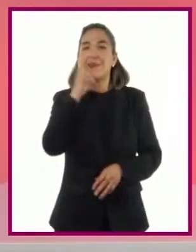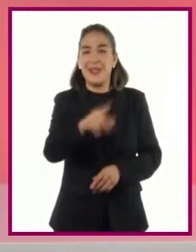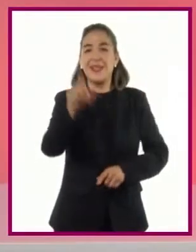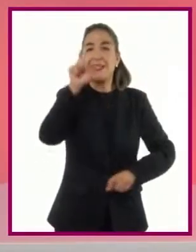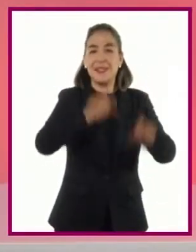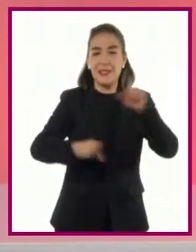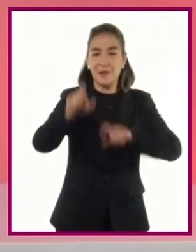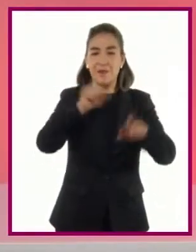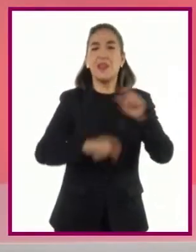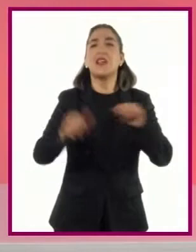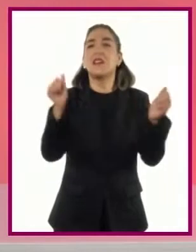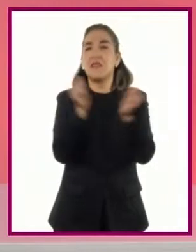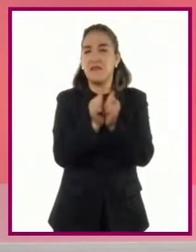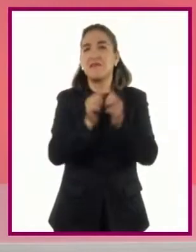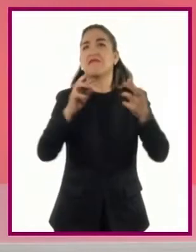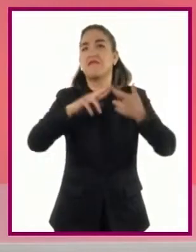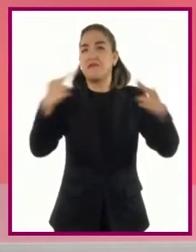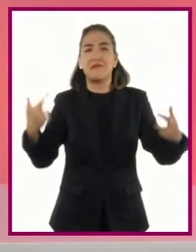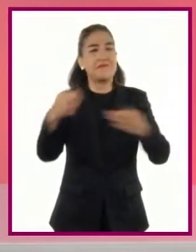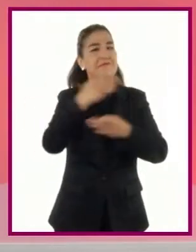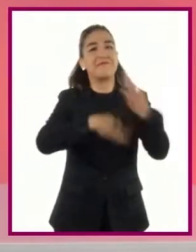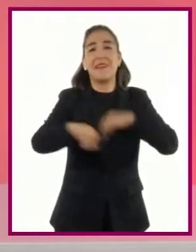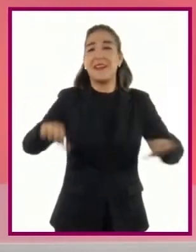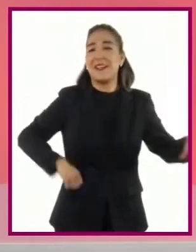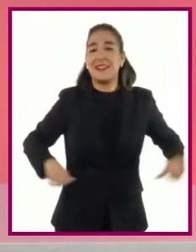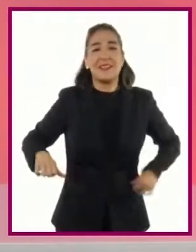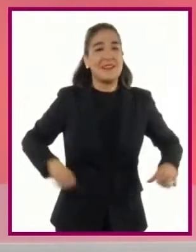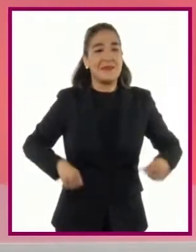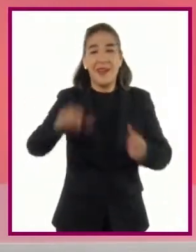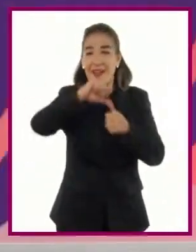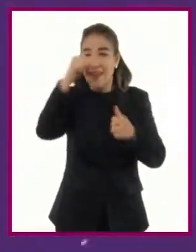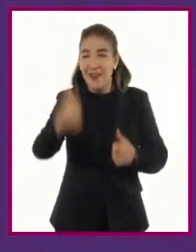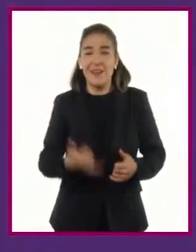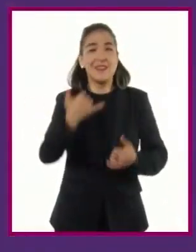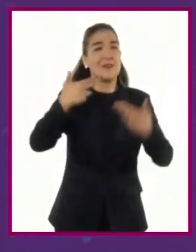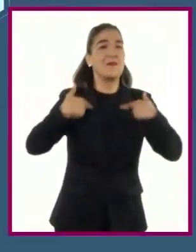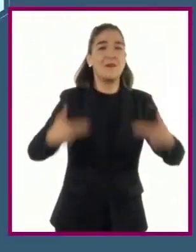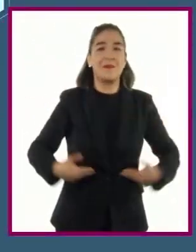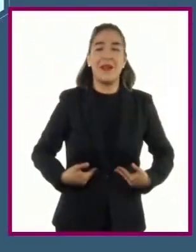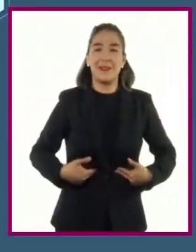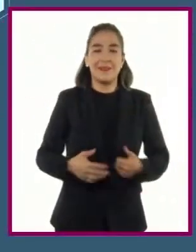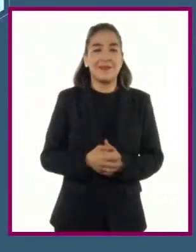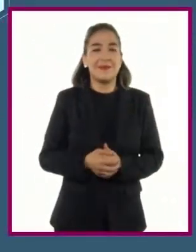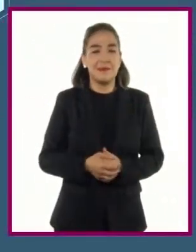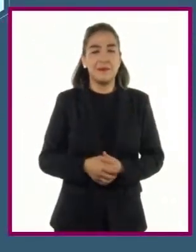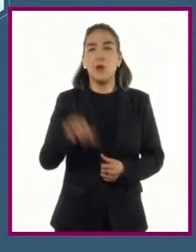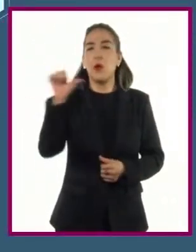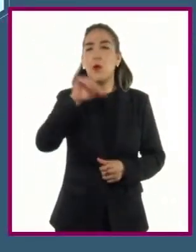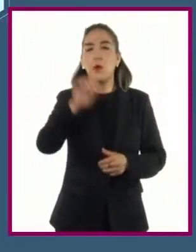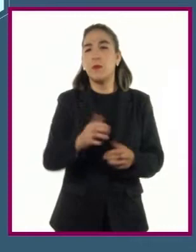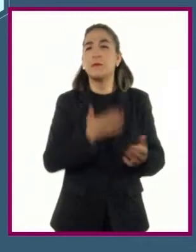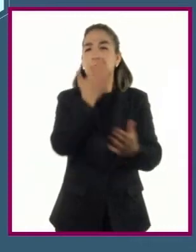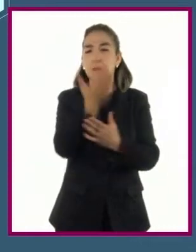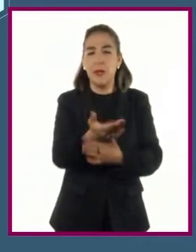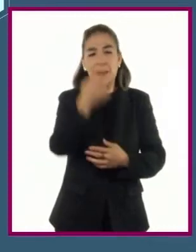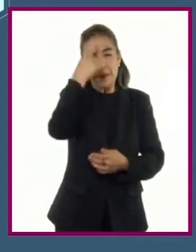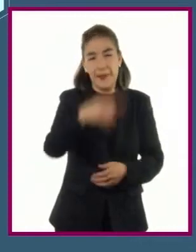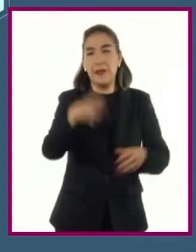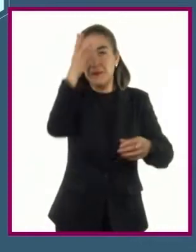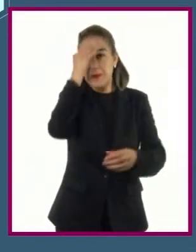química tiene relación con todas las actividades del ser humano y el arte, no es la excepción. El propósito de esta sesión